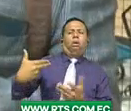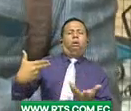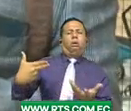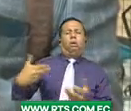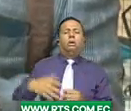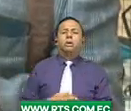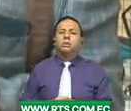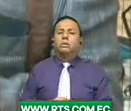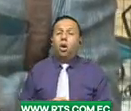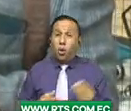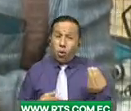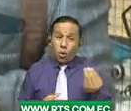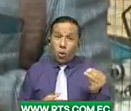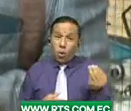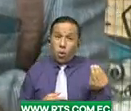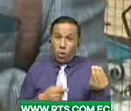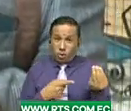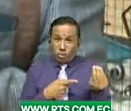Amenazan al joven que está